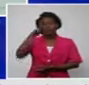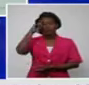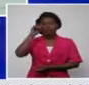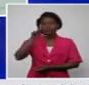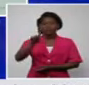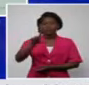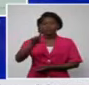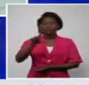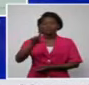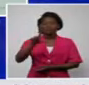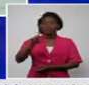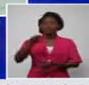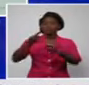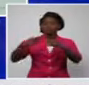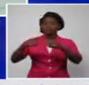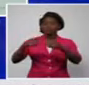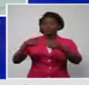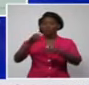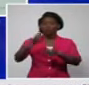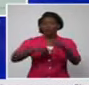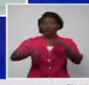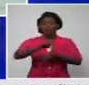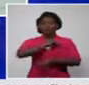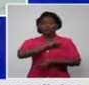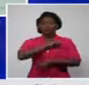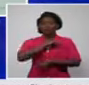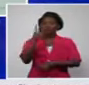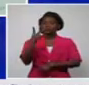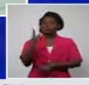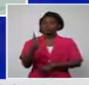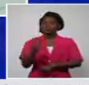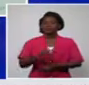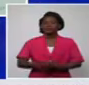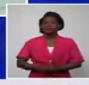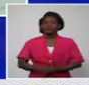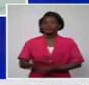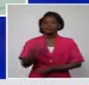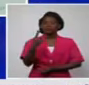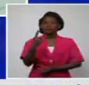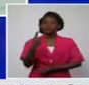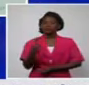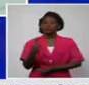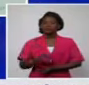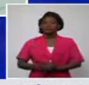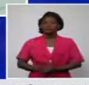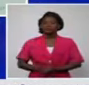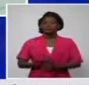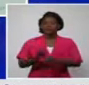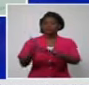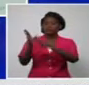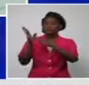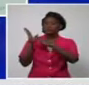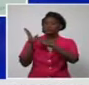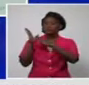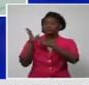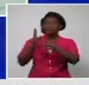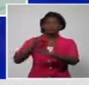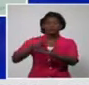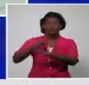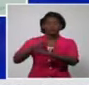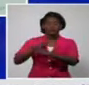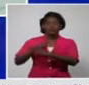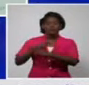Contramaestre 2 de cada uno, y Guamay Mella con 1 de cada uno. Reitero, es una provincia que se vienen